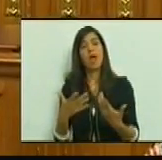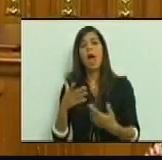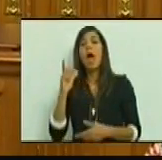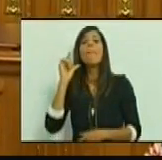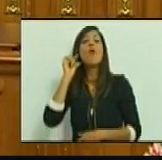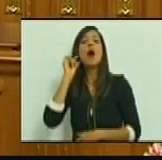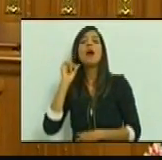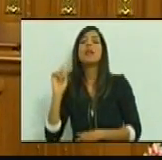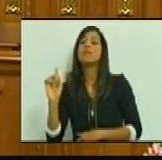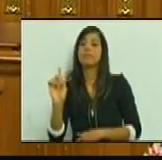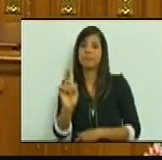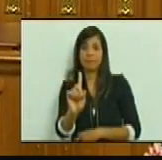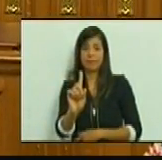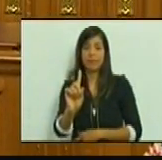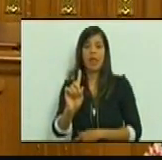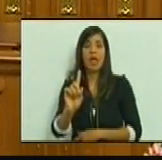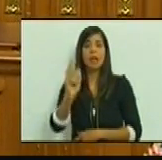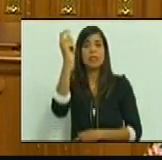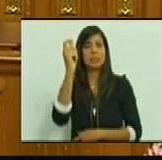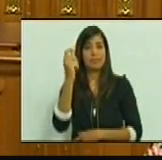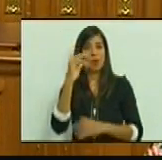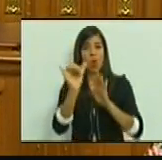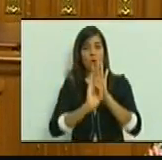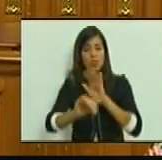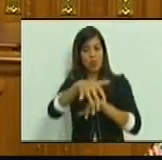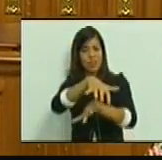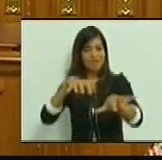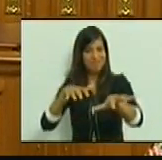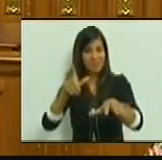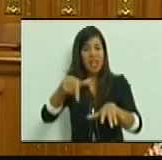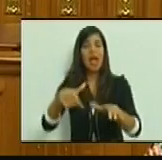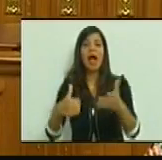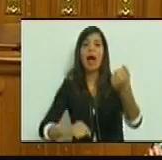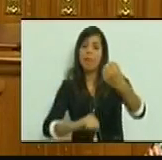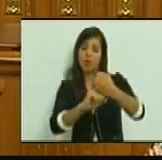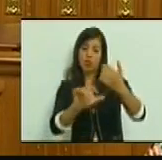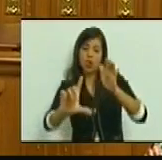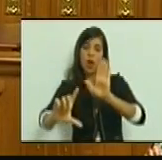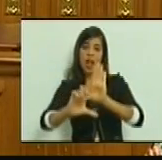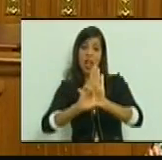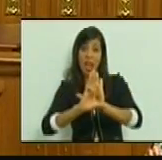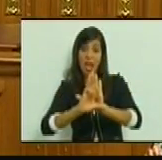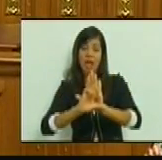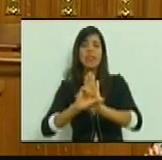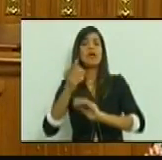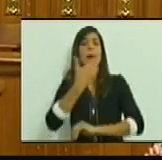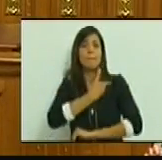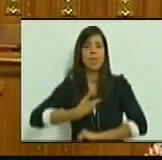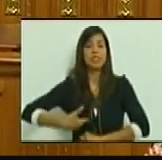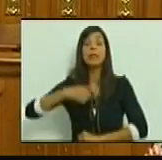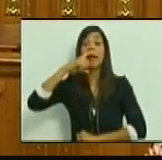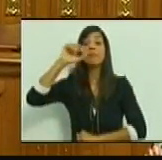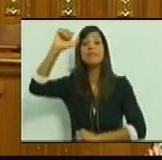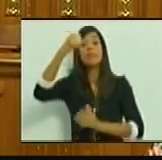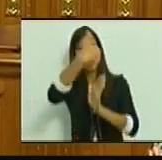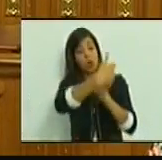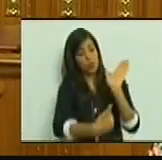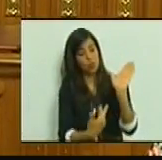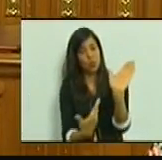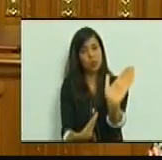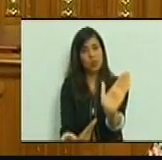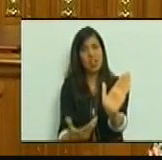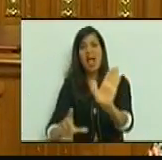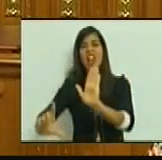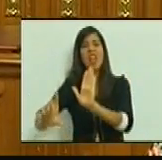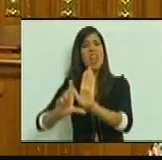constituyente dando apoyo a una de las leyes que presentó acá el jefe de Estado, el presidente Nicolás Maduro, como es la